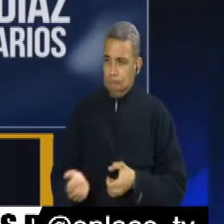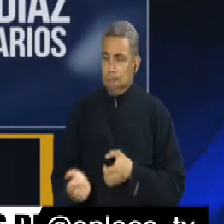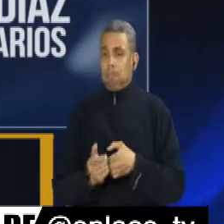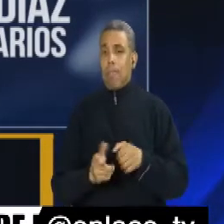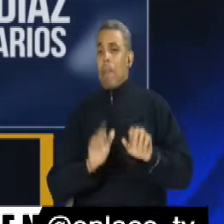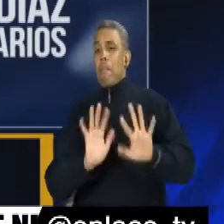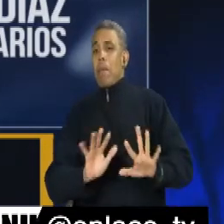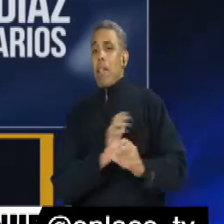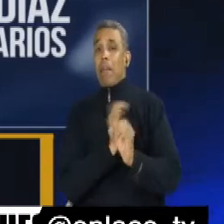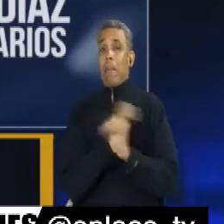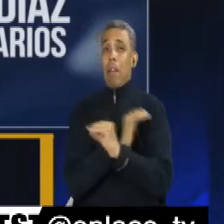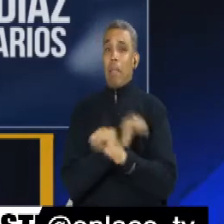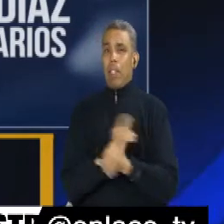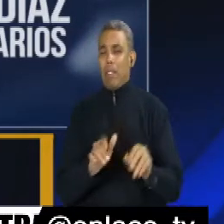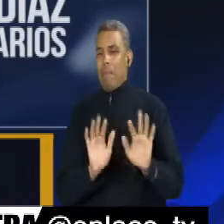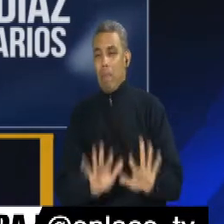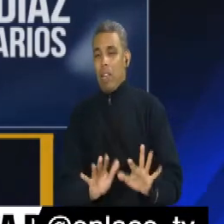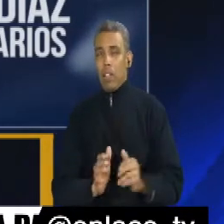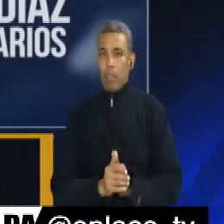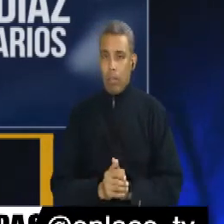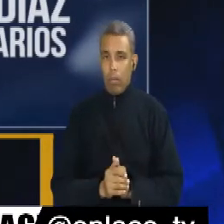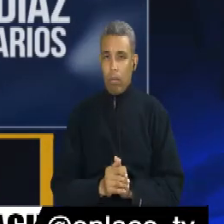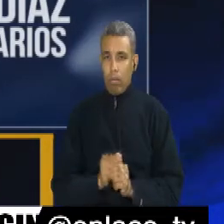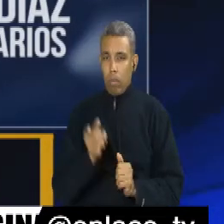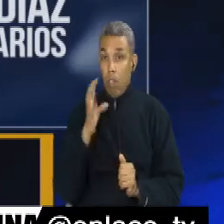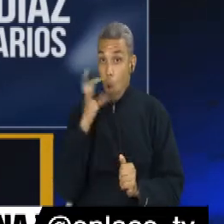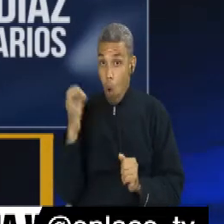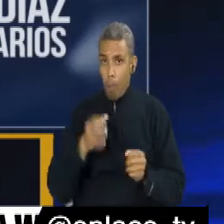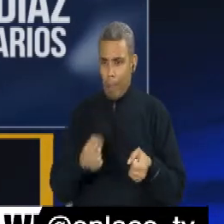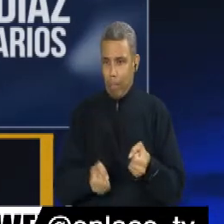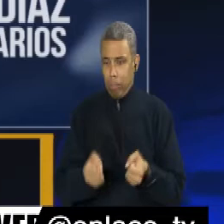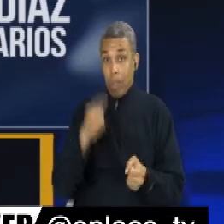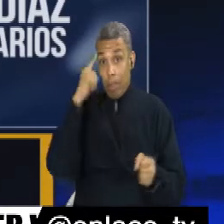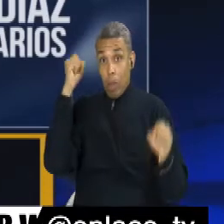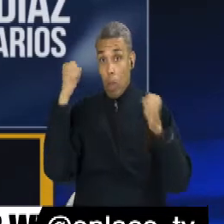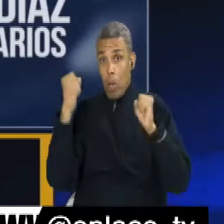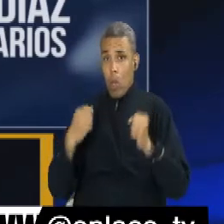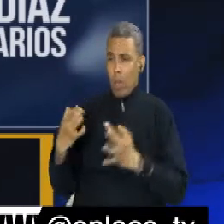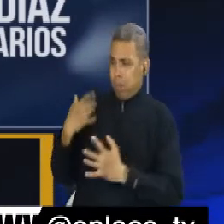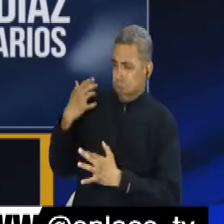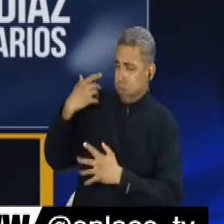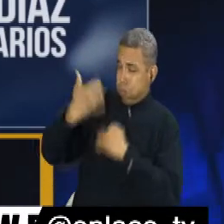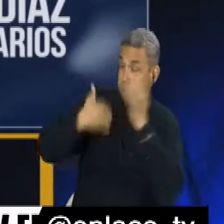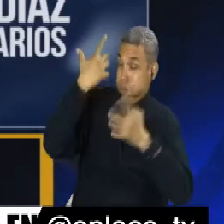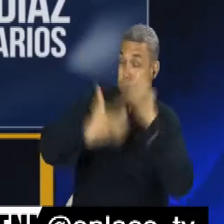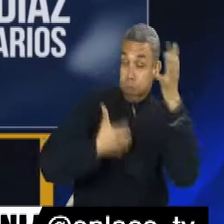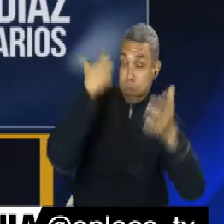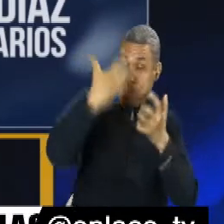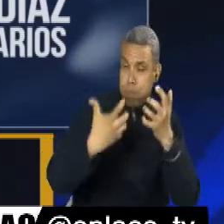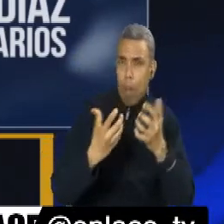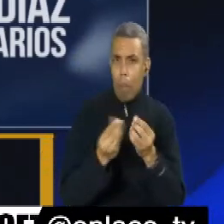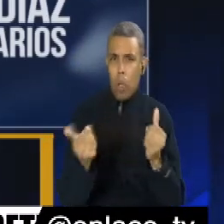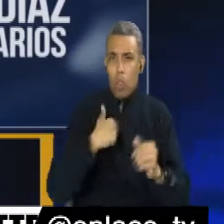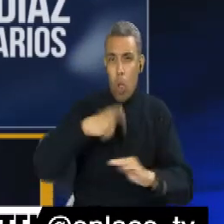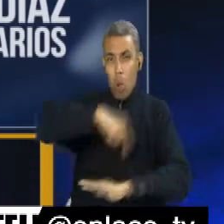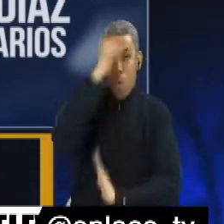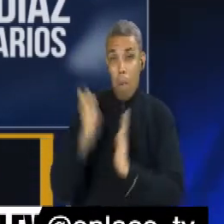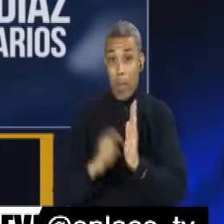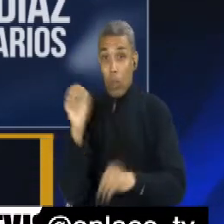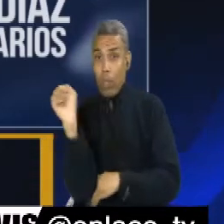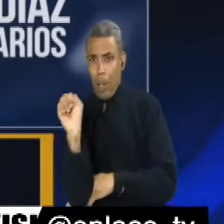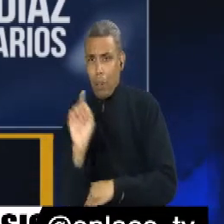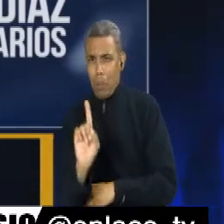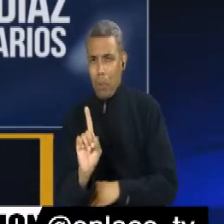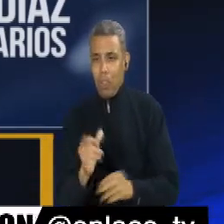era que el incendio se propagara completamente al vehículo, pero afortunadamente se reaccionó, llegamos a tiempo y únicamente se